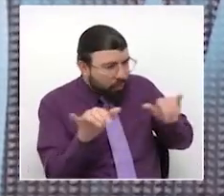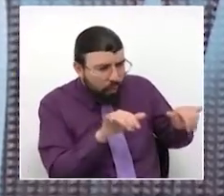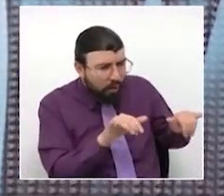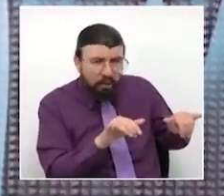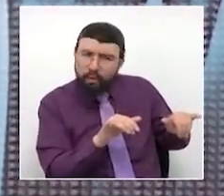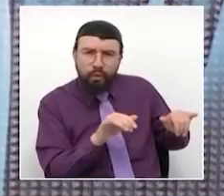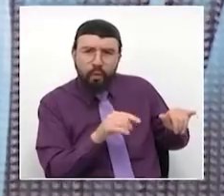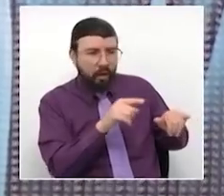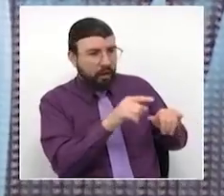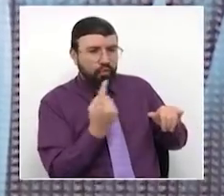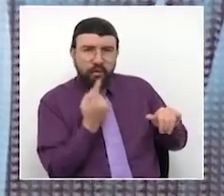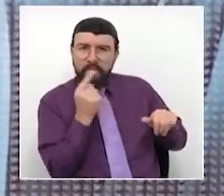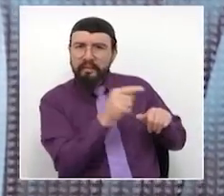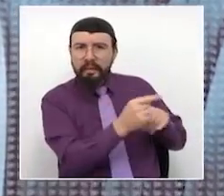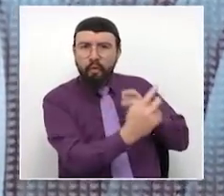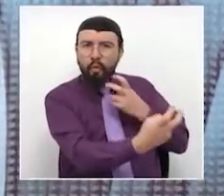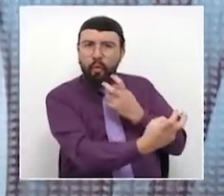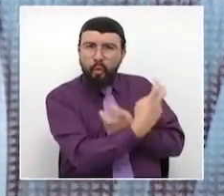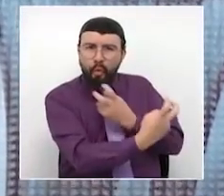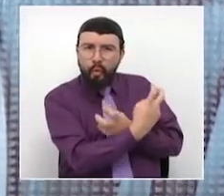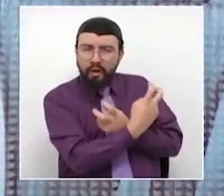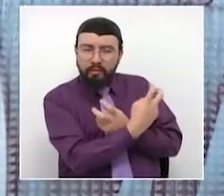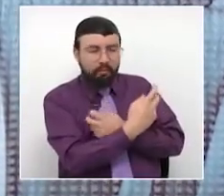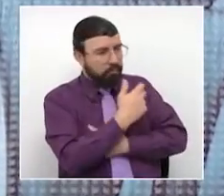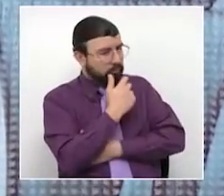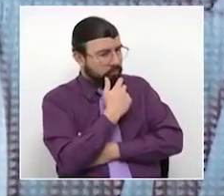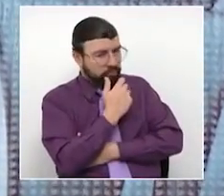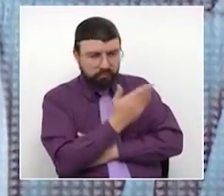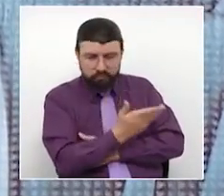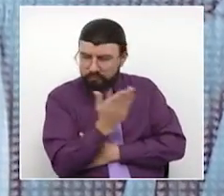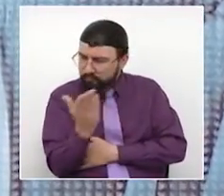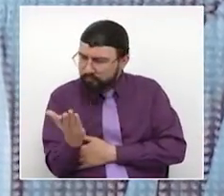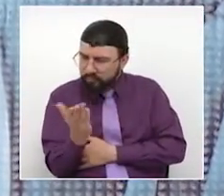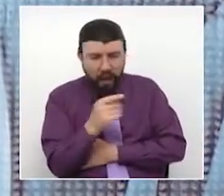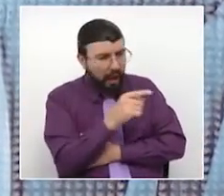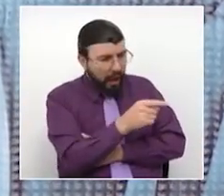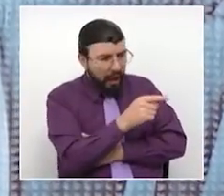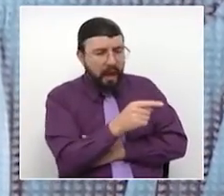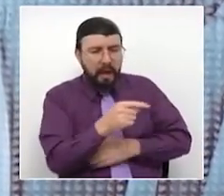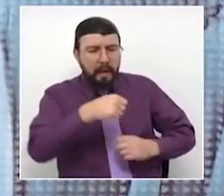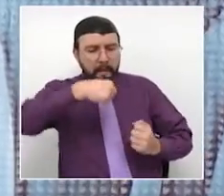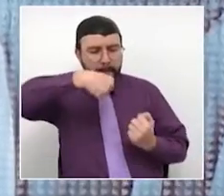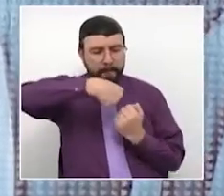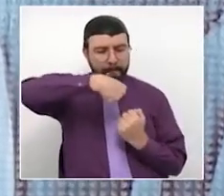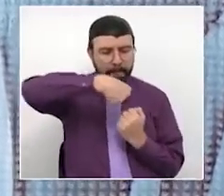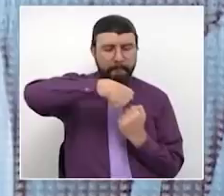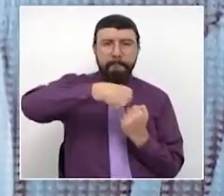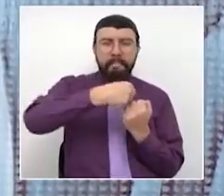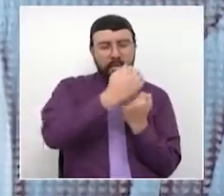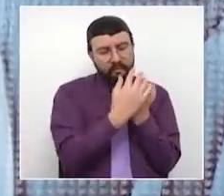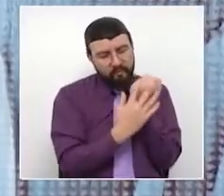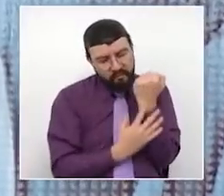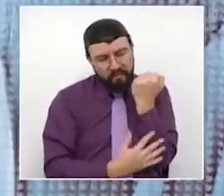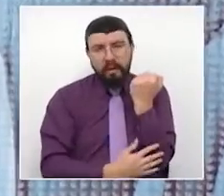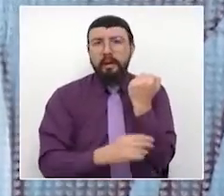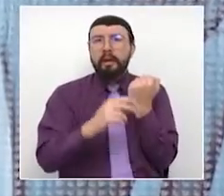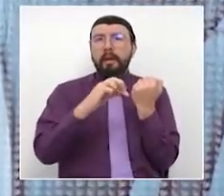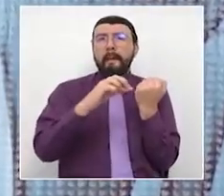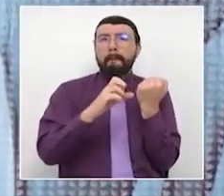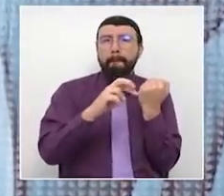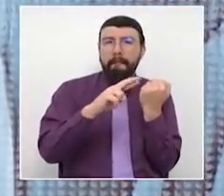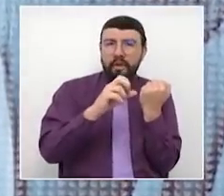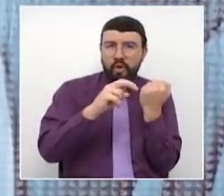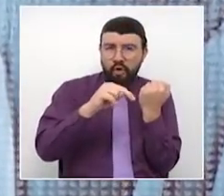viendo hueso. ¿Sí? Esto es, entonces el peroné, la tibia, el fémur, esto es lo que uno corta para